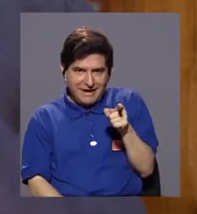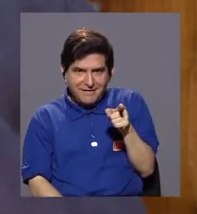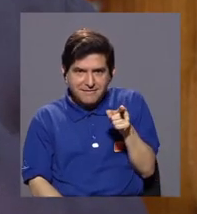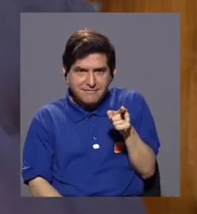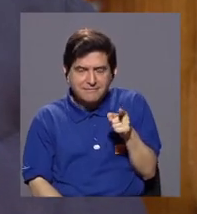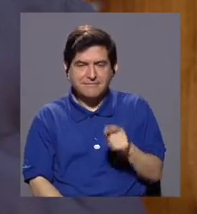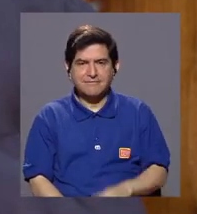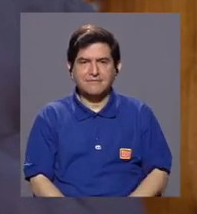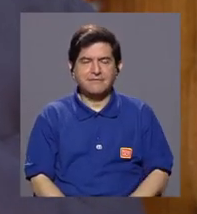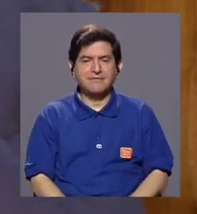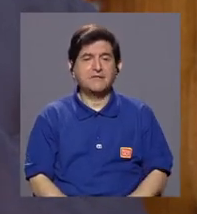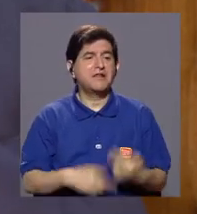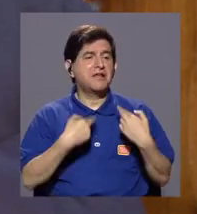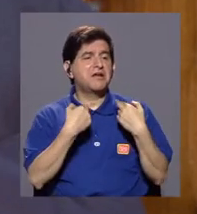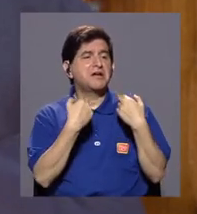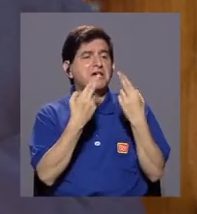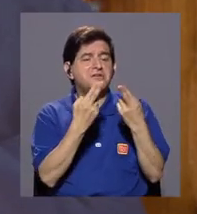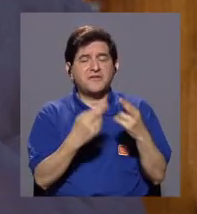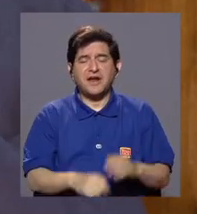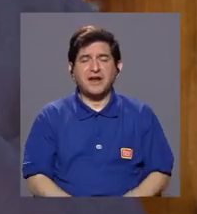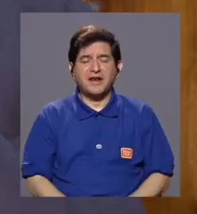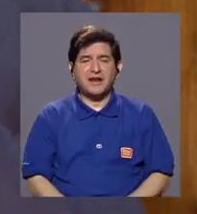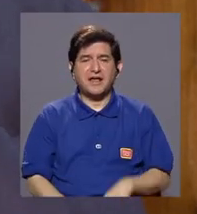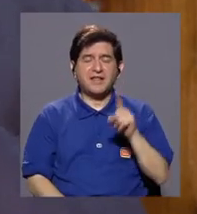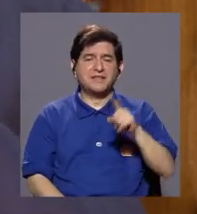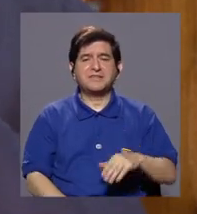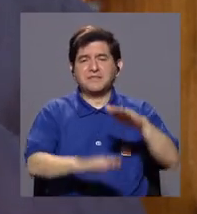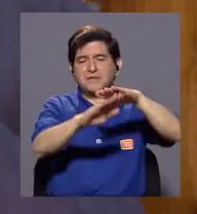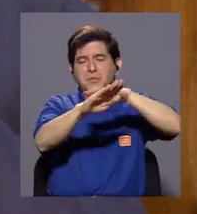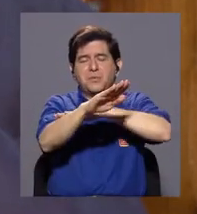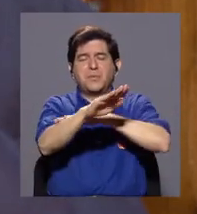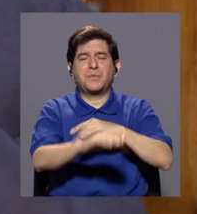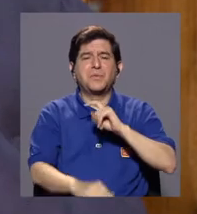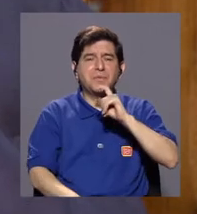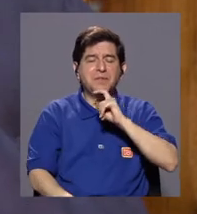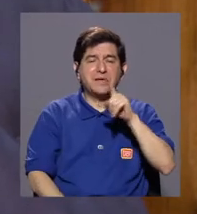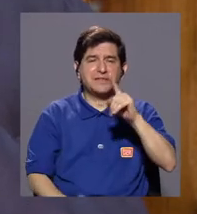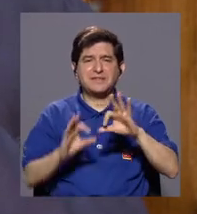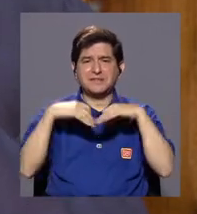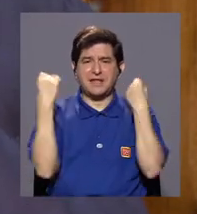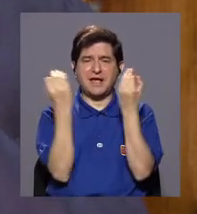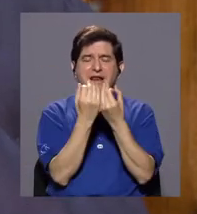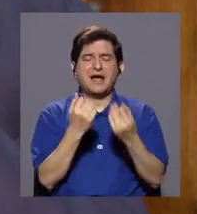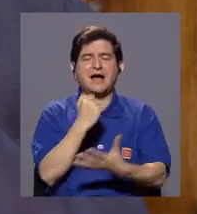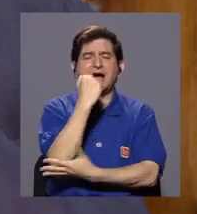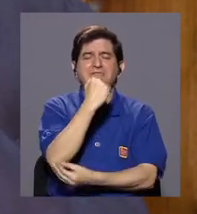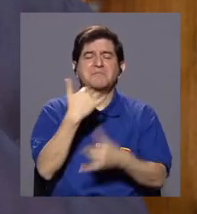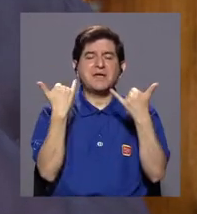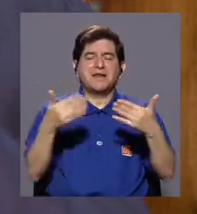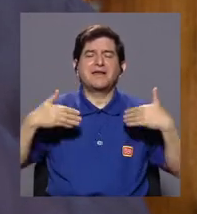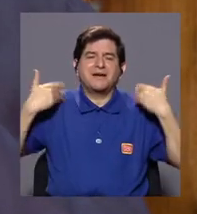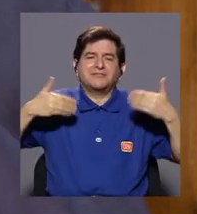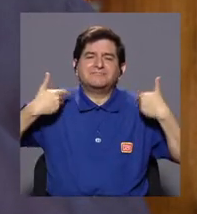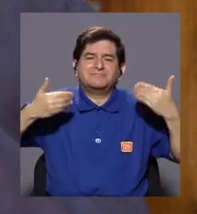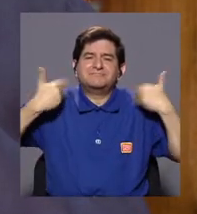que Ortega, con regalarle una lata de zinc a una familia pobre, ya queda contenta.